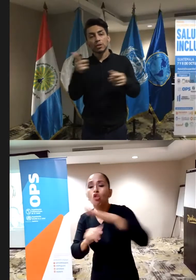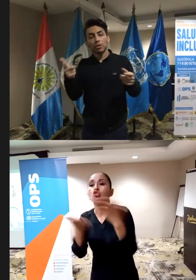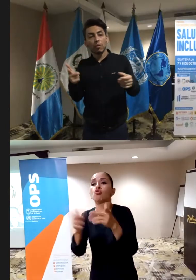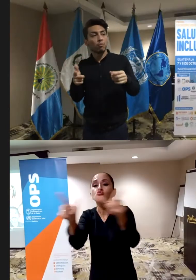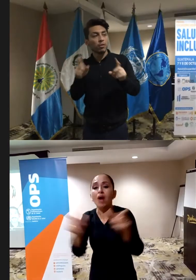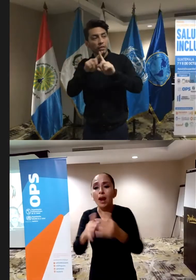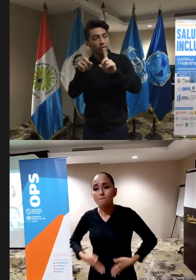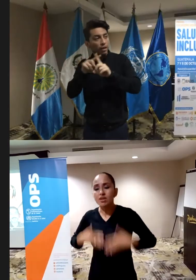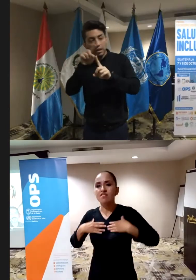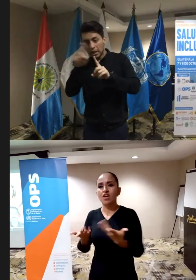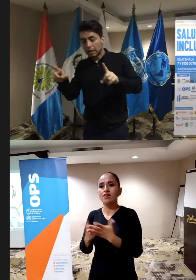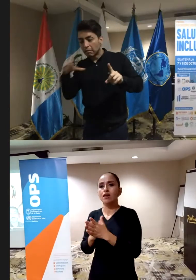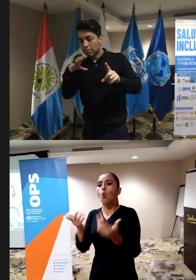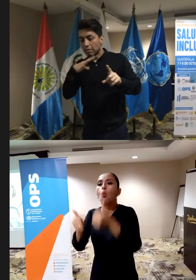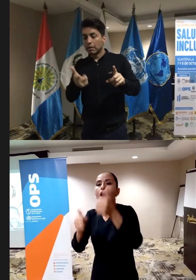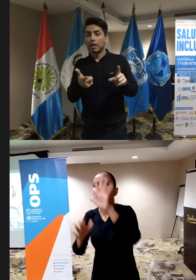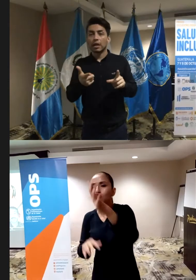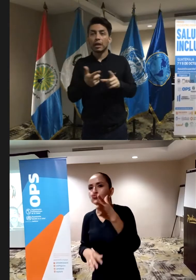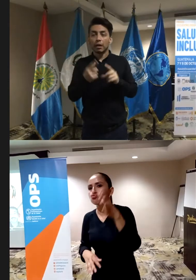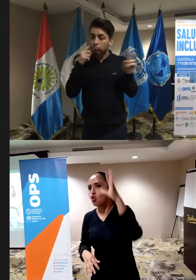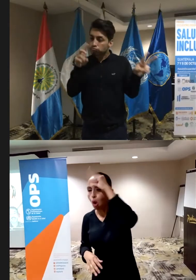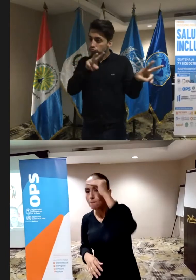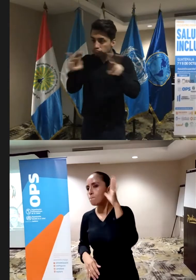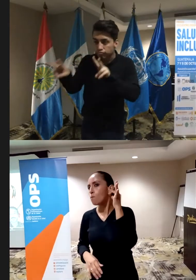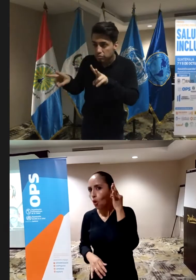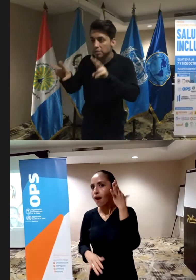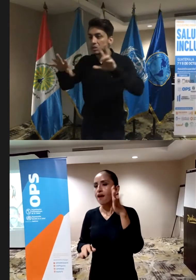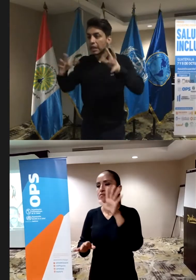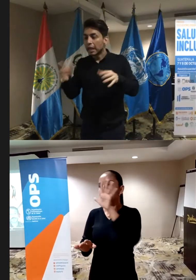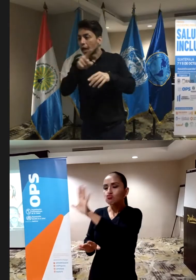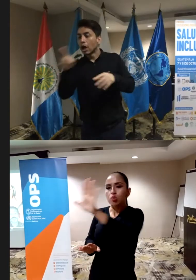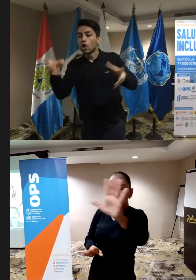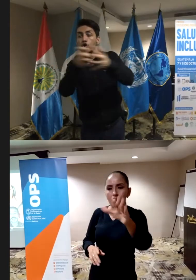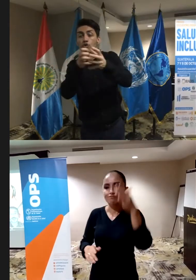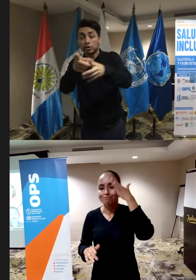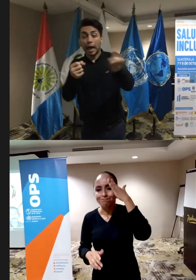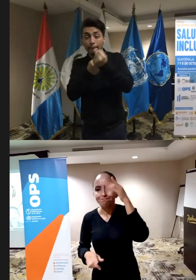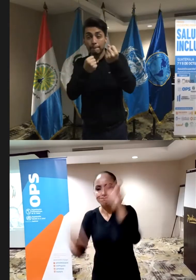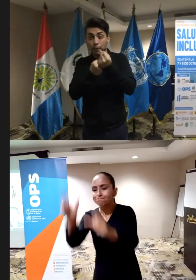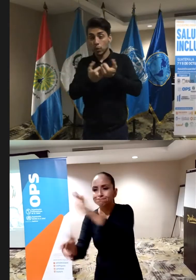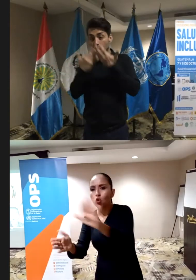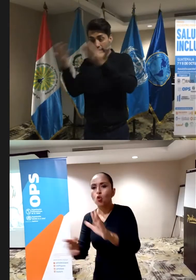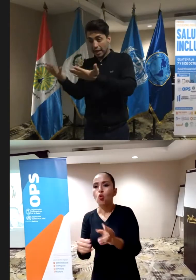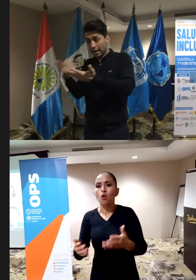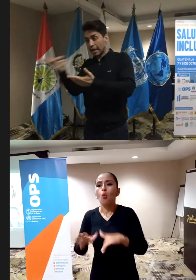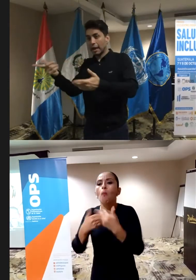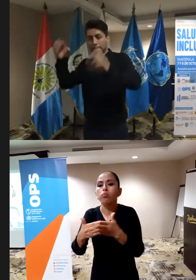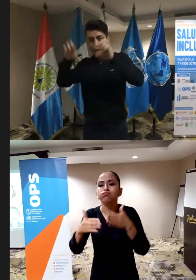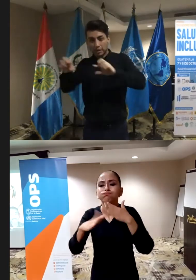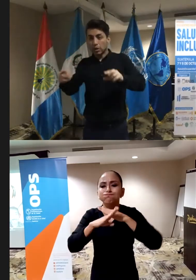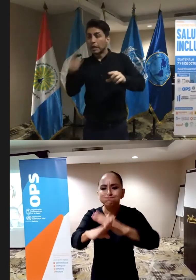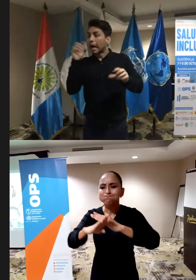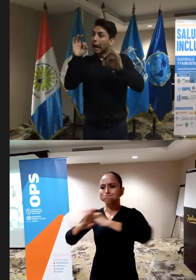características pertinentes puede visibilizar a los actores humanitarios los posibles obstáculos